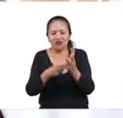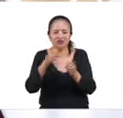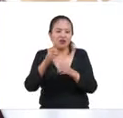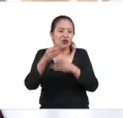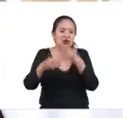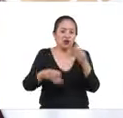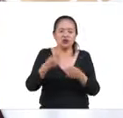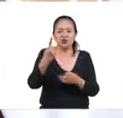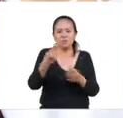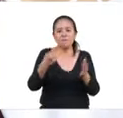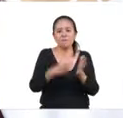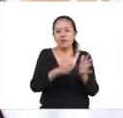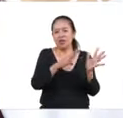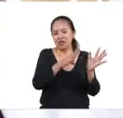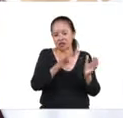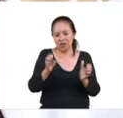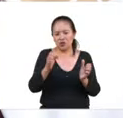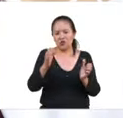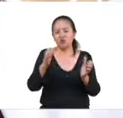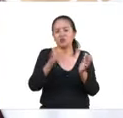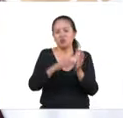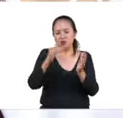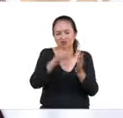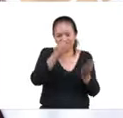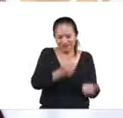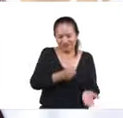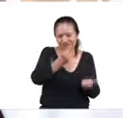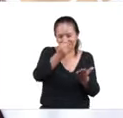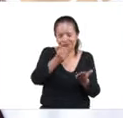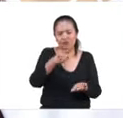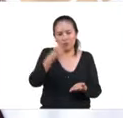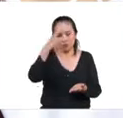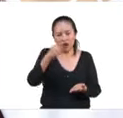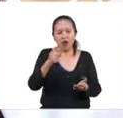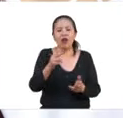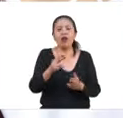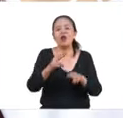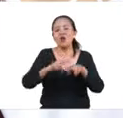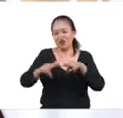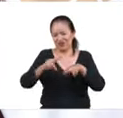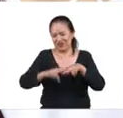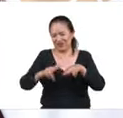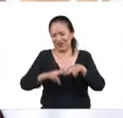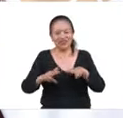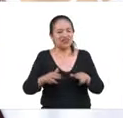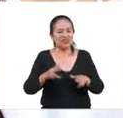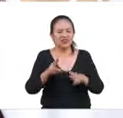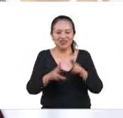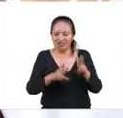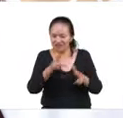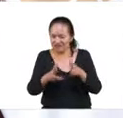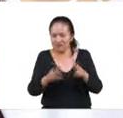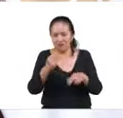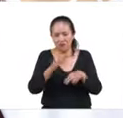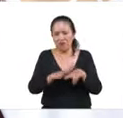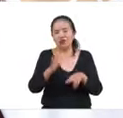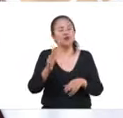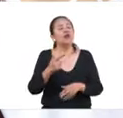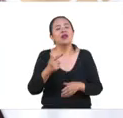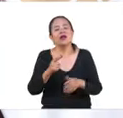estos 1.500 millones de pesos adicionales para mejorar los trenes. Particularmente iniciaremos, entiendo, por la línea